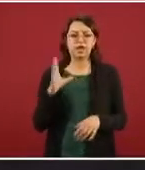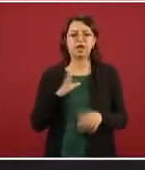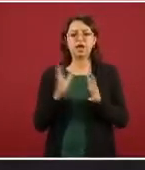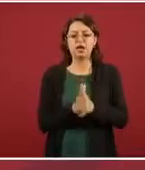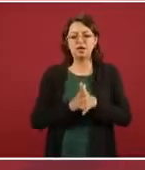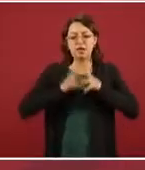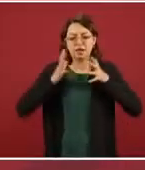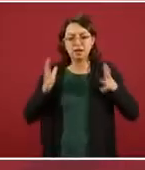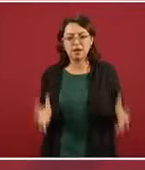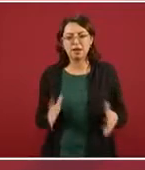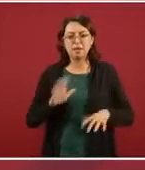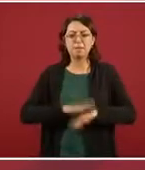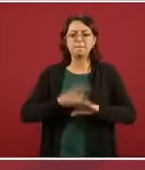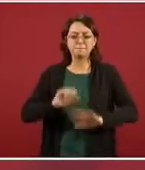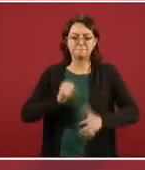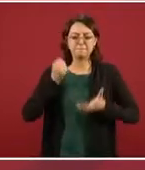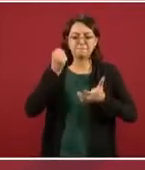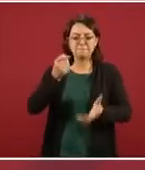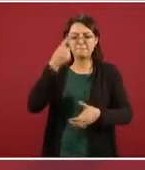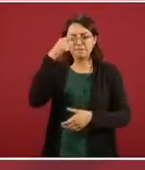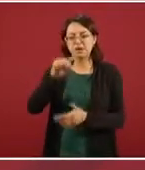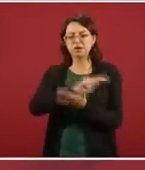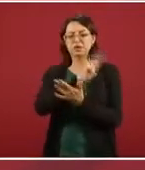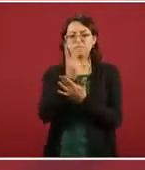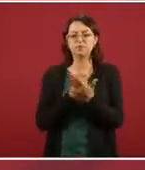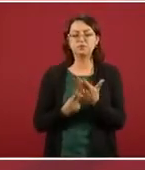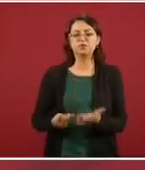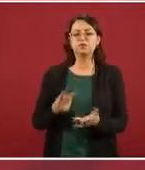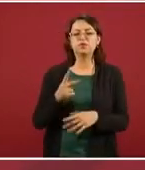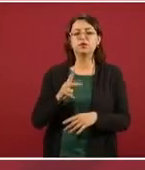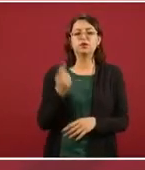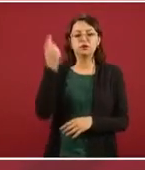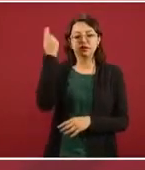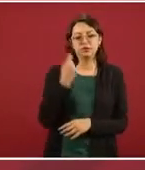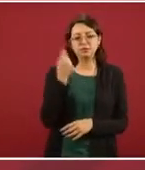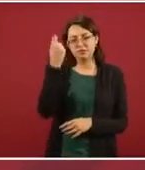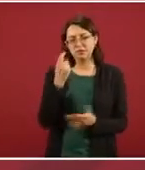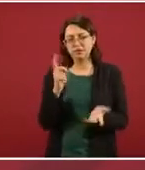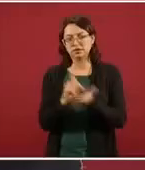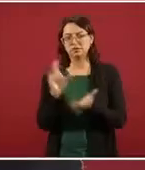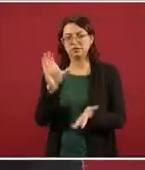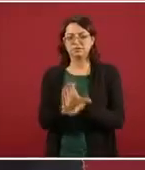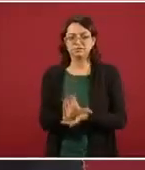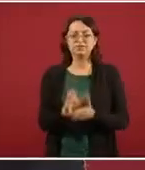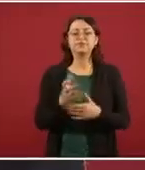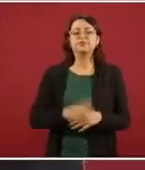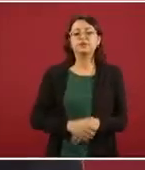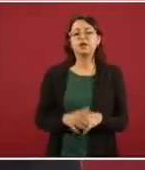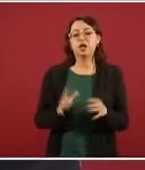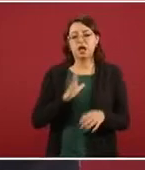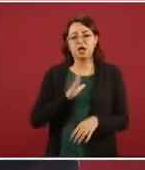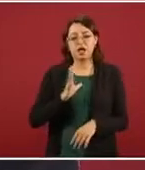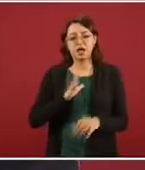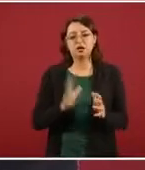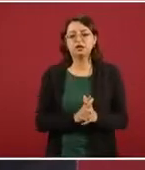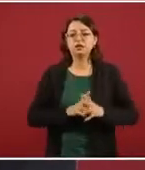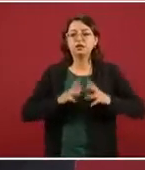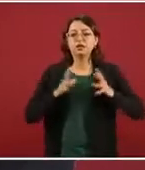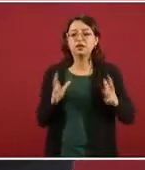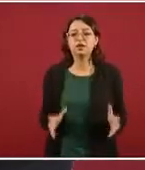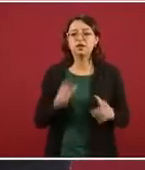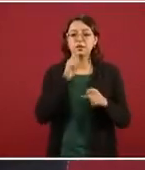presupuestal para este programa importante, la ampliación, y